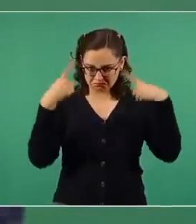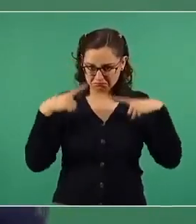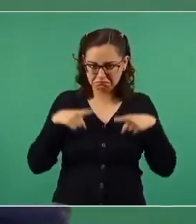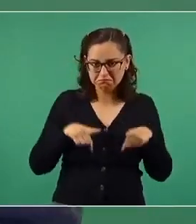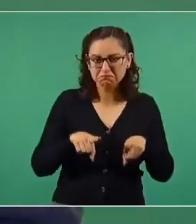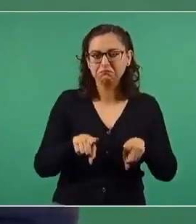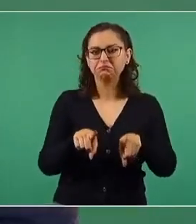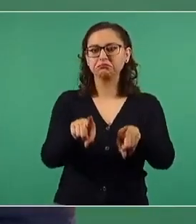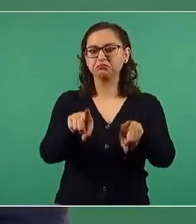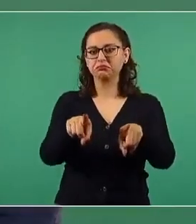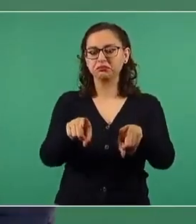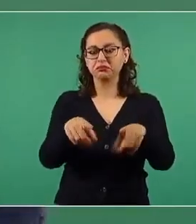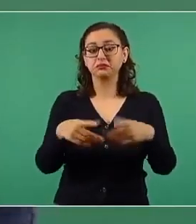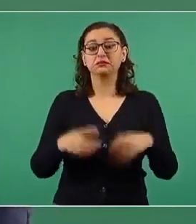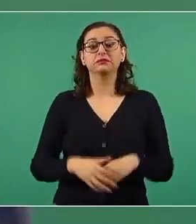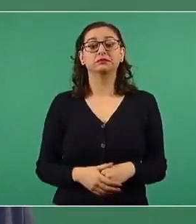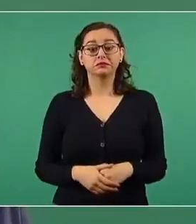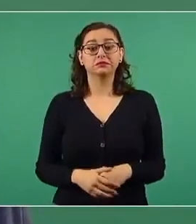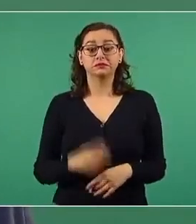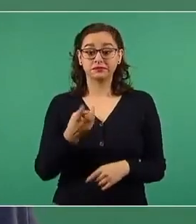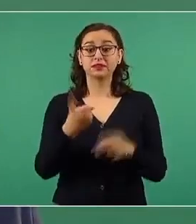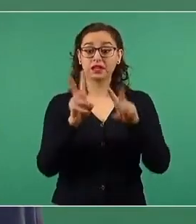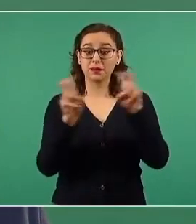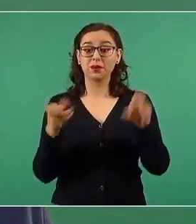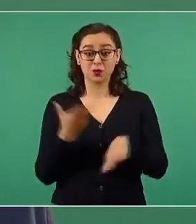eso ha sido muy importante,